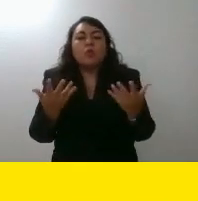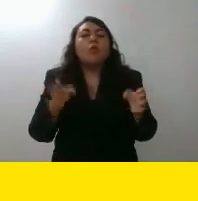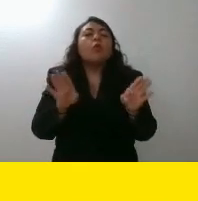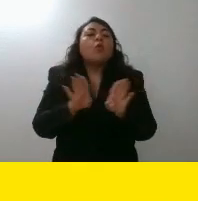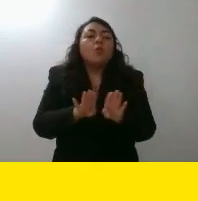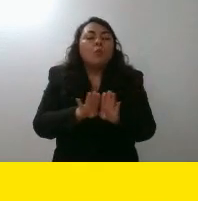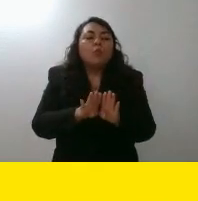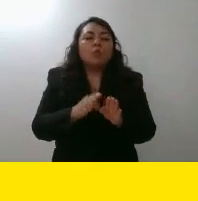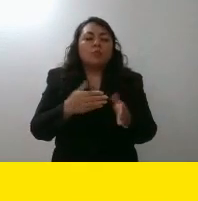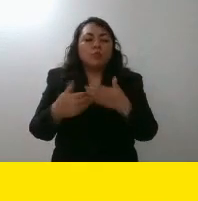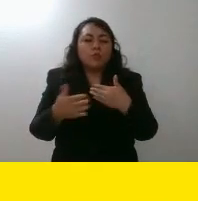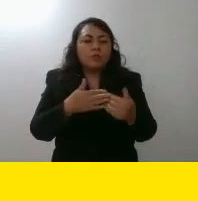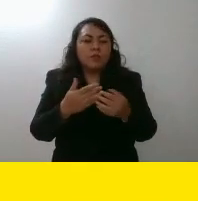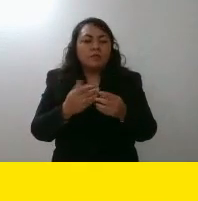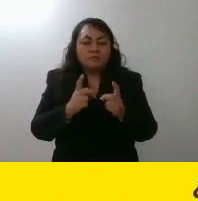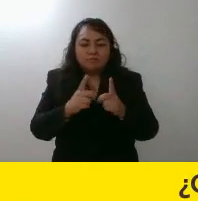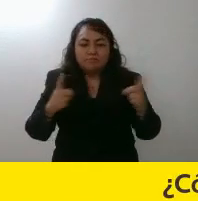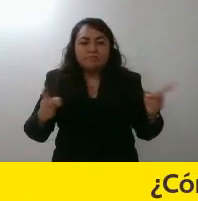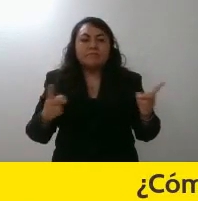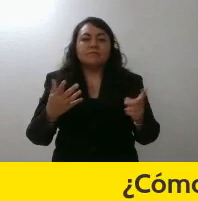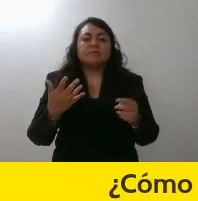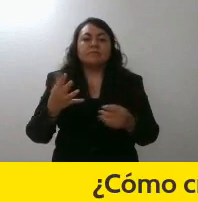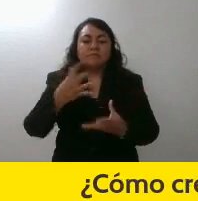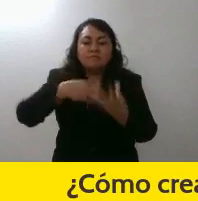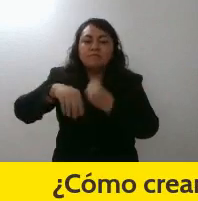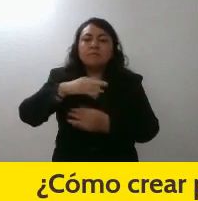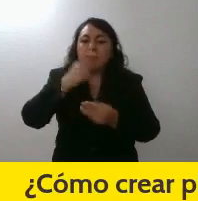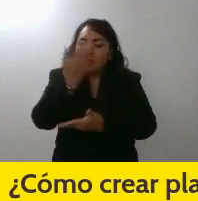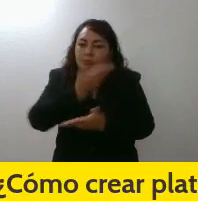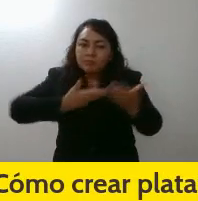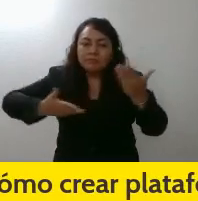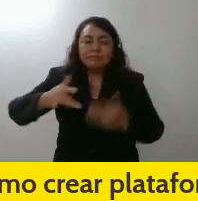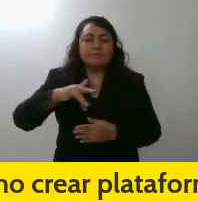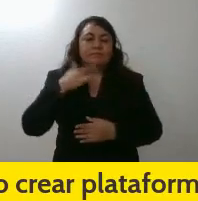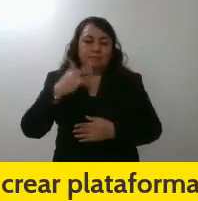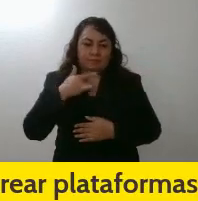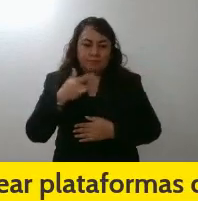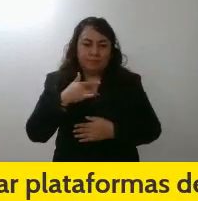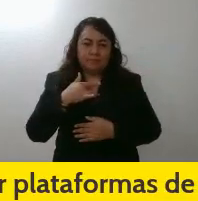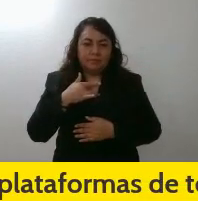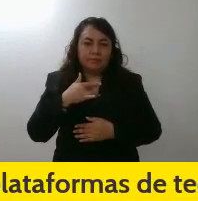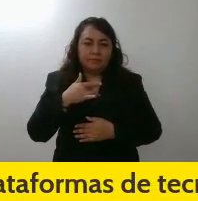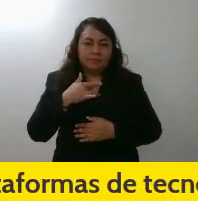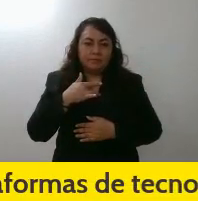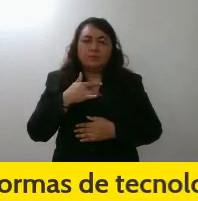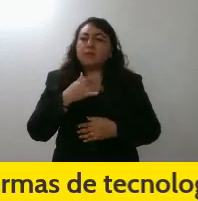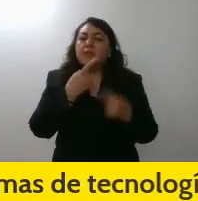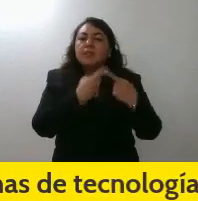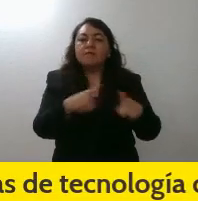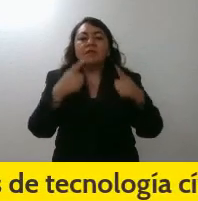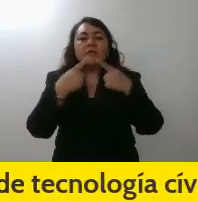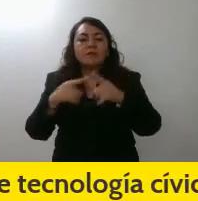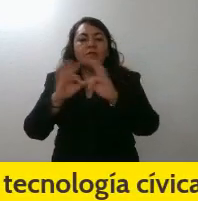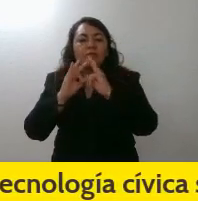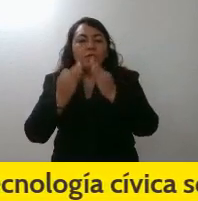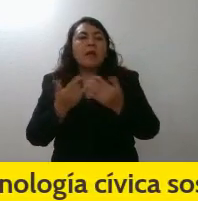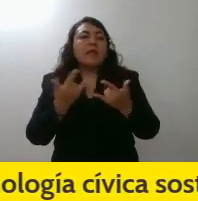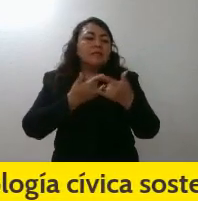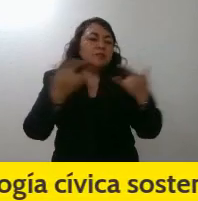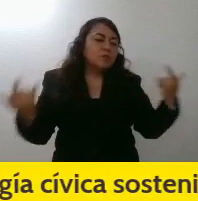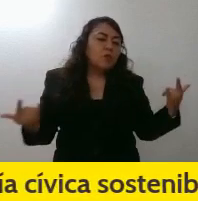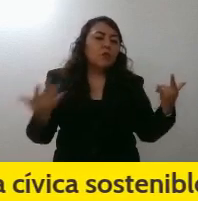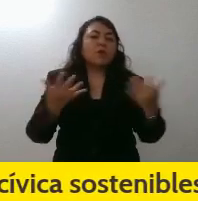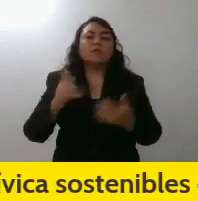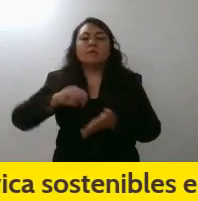de desarrollo o modelo de sostenibilidad, también para compartir e inspirar un poco, pasando por diferentes aspectos, su historia, sus